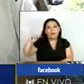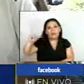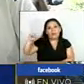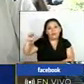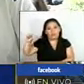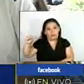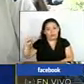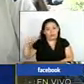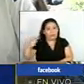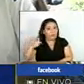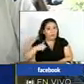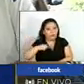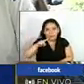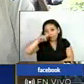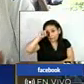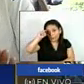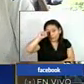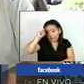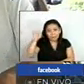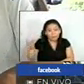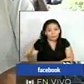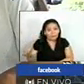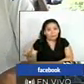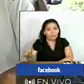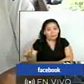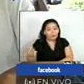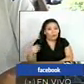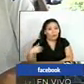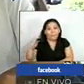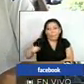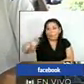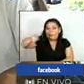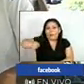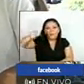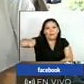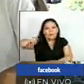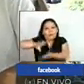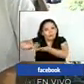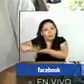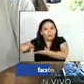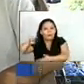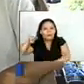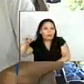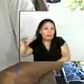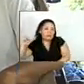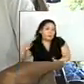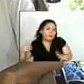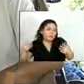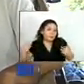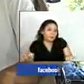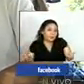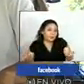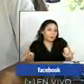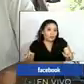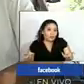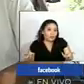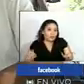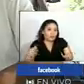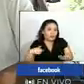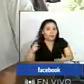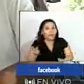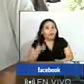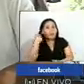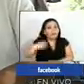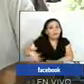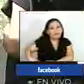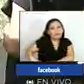Porque si no trabajo, no cotizo ya y voy a pasar la hemodialis.